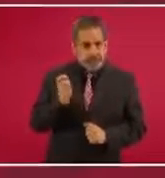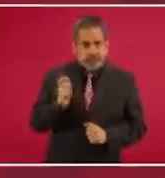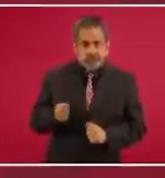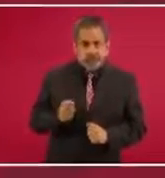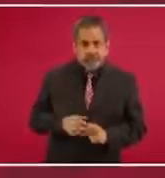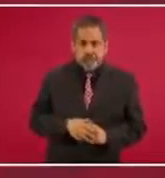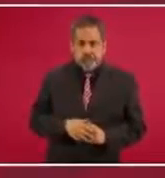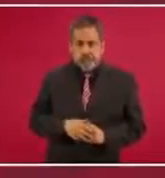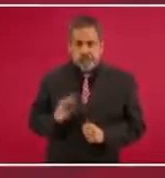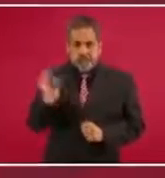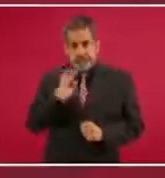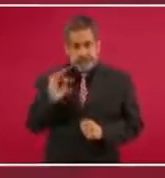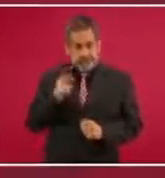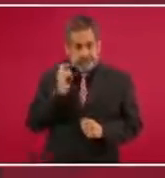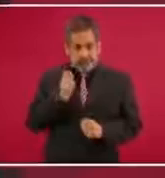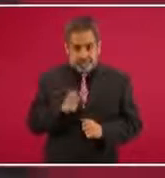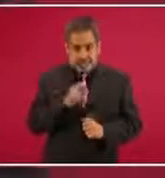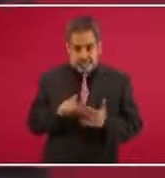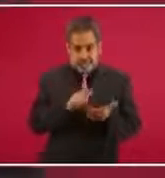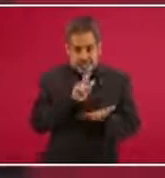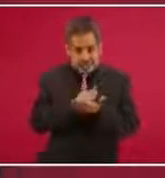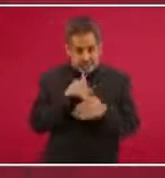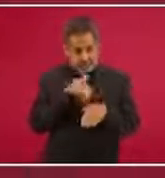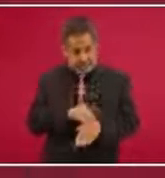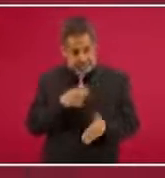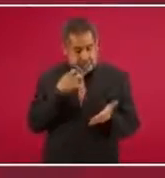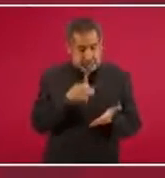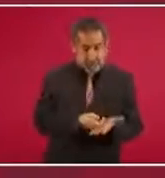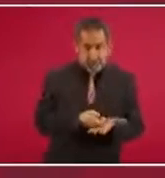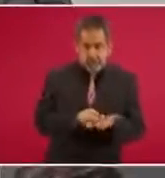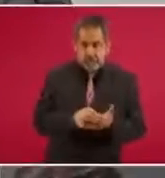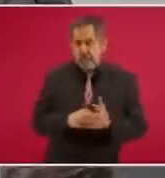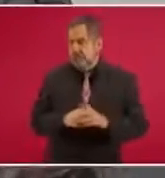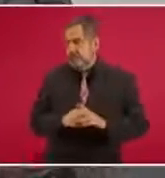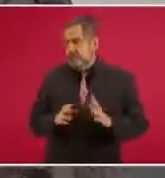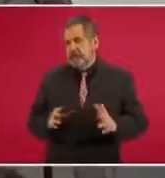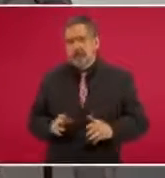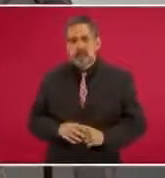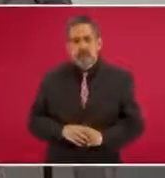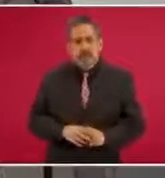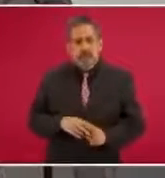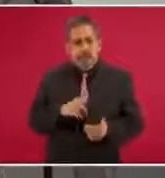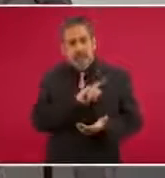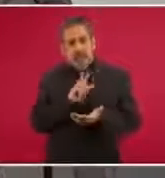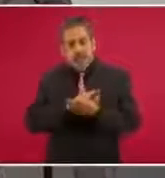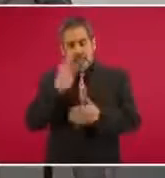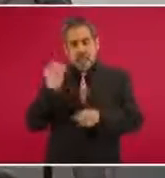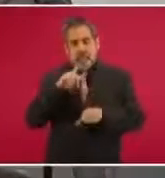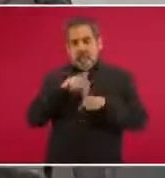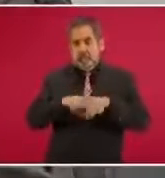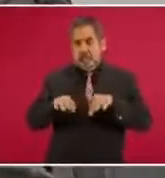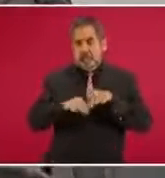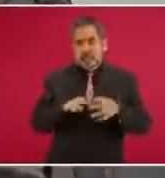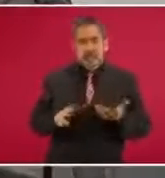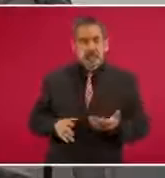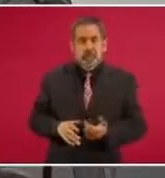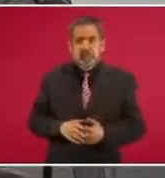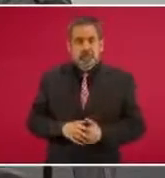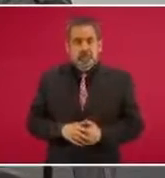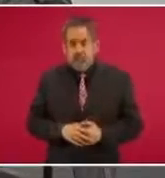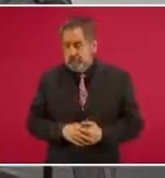si nos apegamos a lo que establece la ley se da el trabajo es